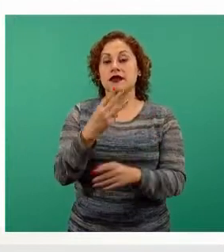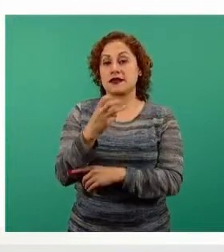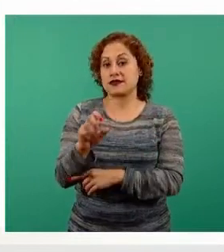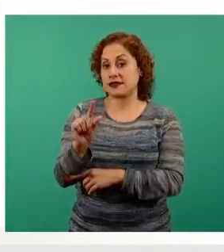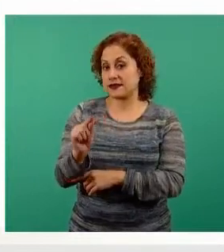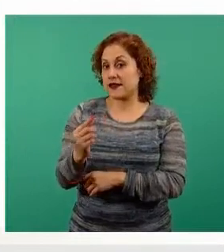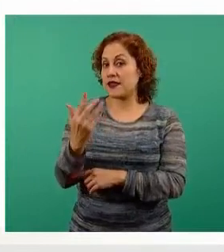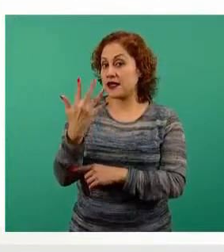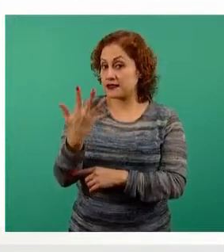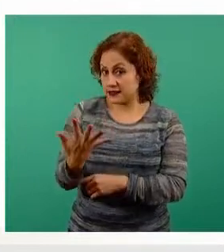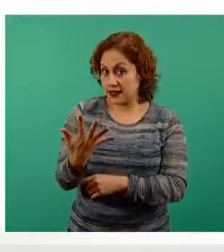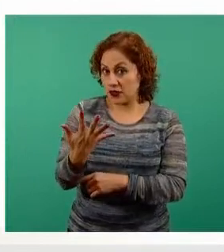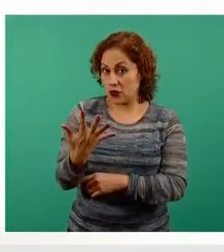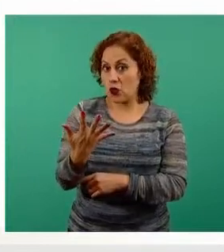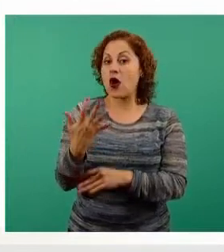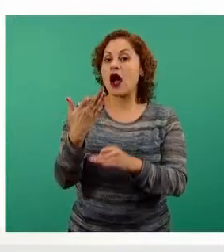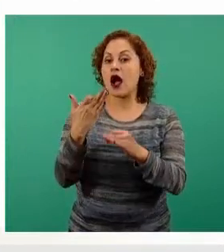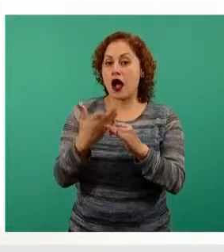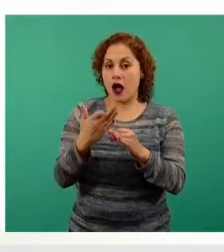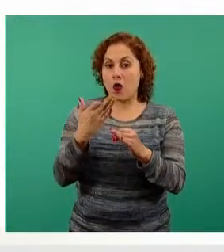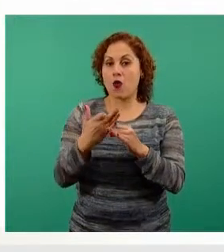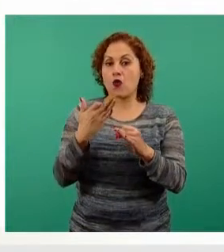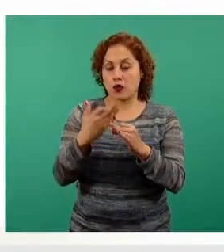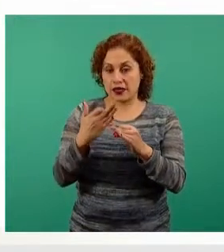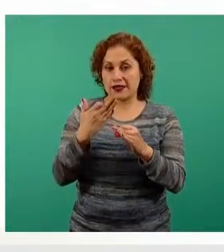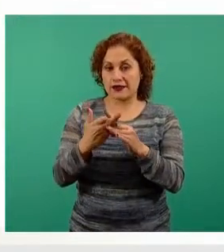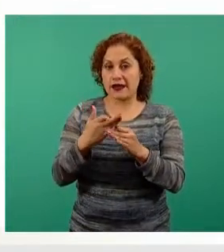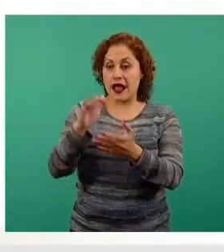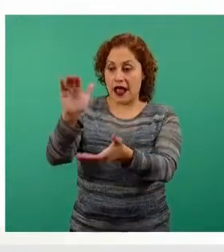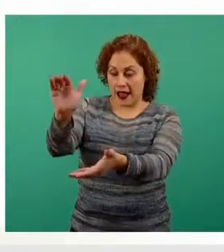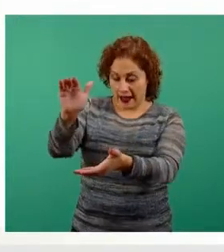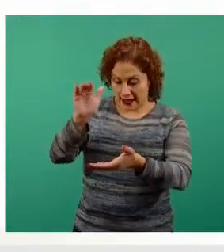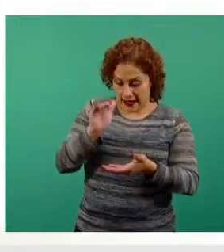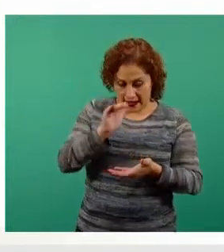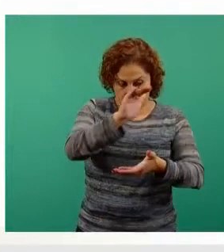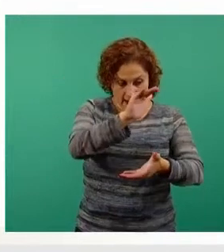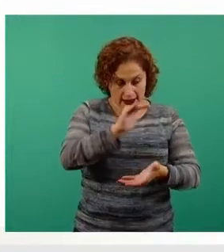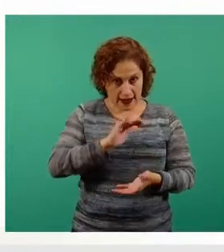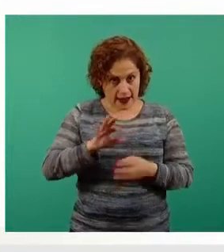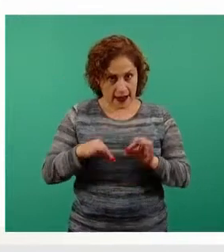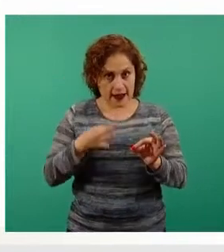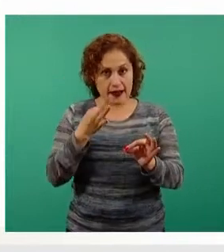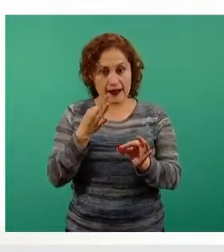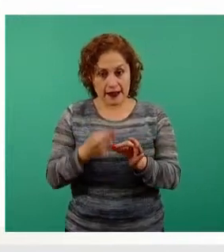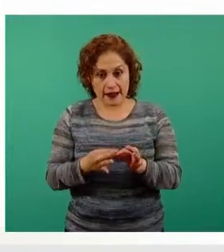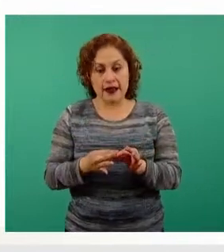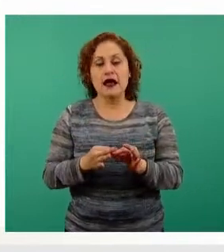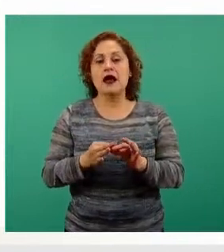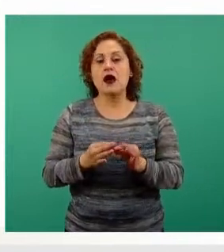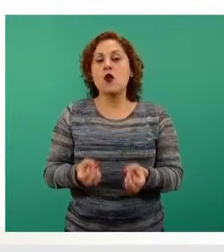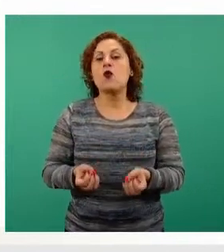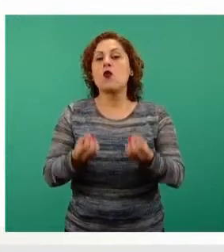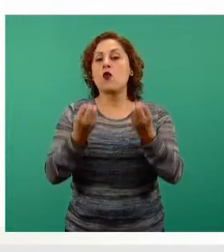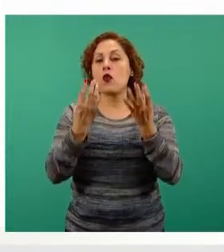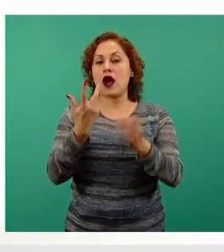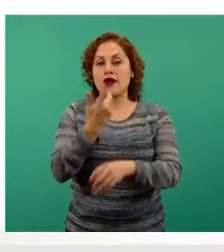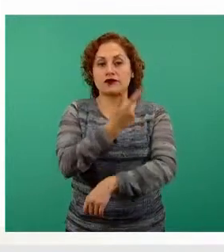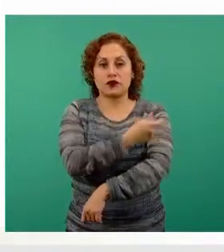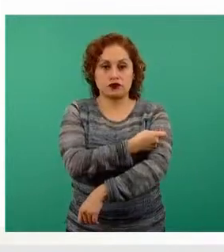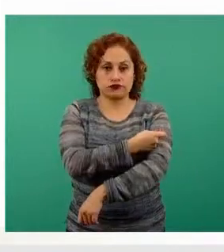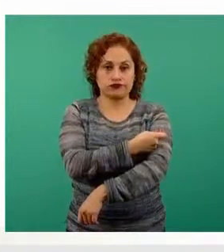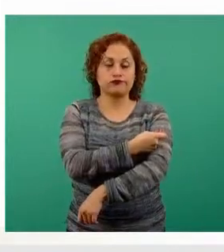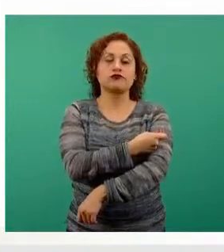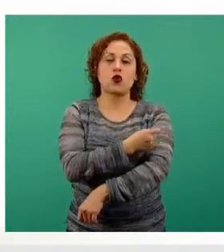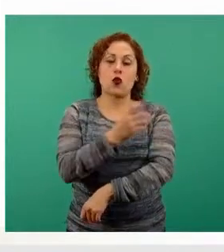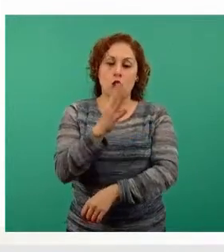6.429.375. Y hasta el momento, las 2/3 partes de todas las dosis que han arribado al país, pues ya han sido aplicadas. Estamos hablando de